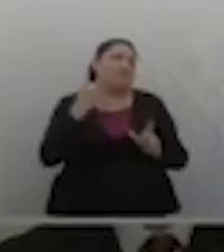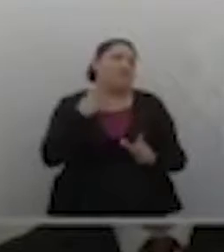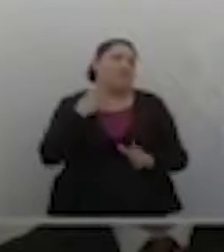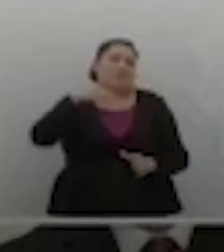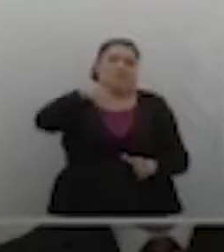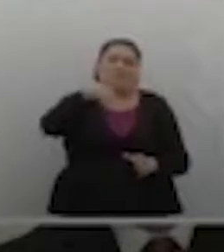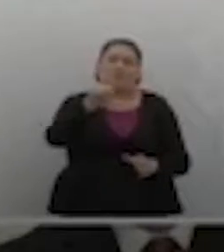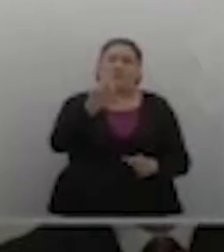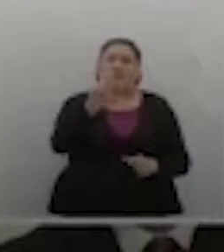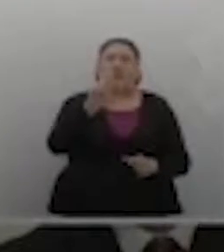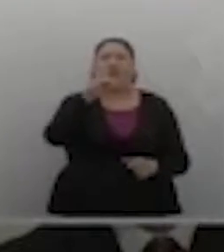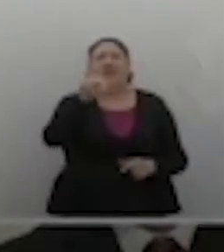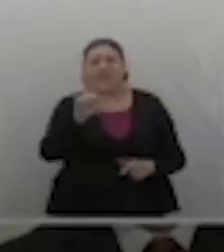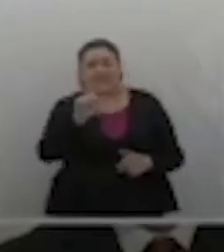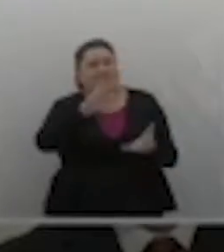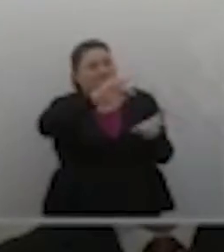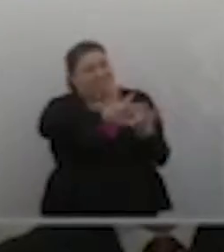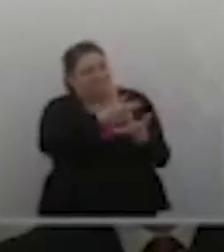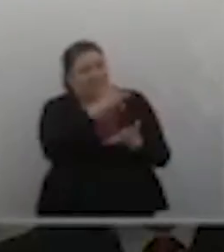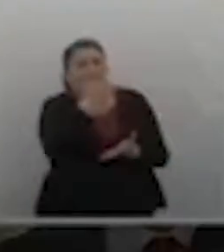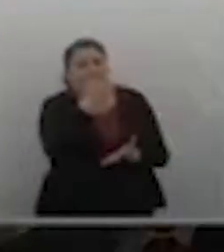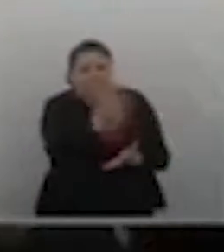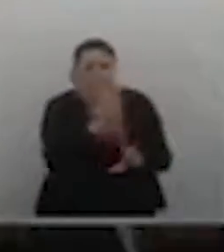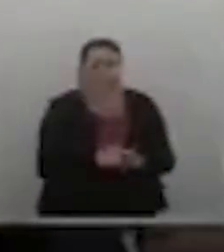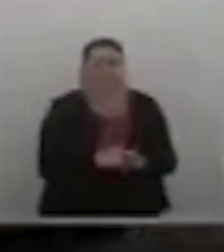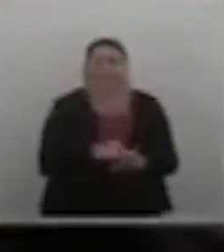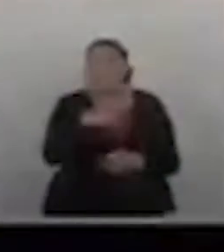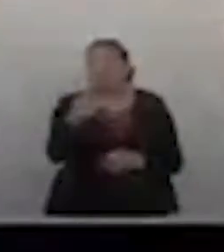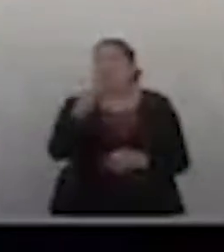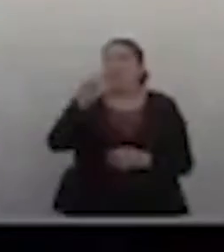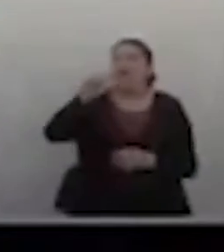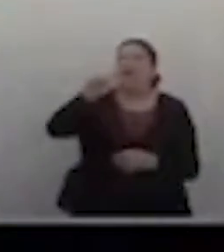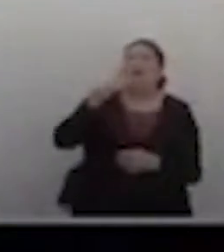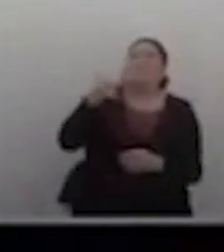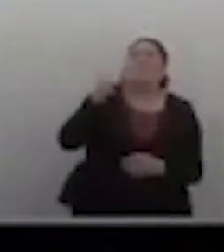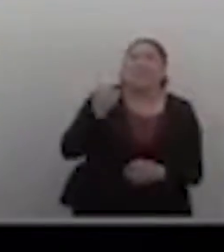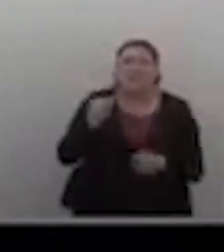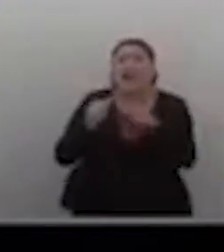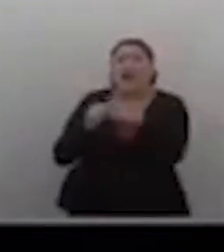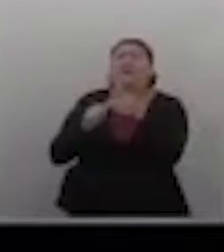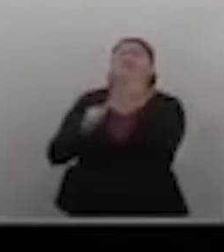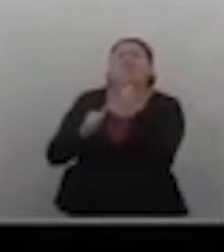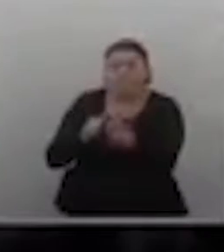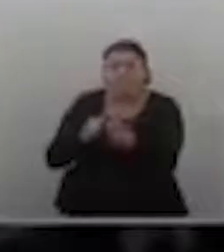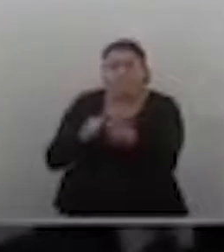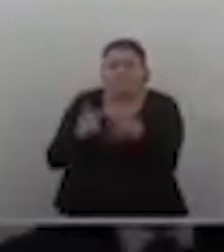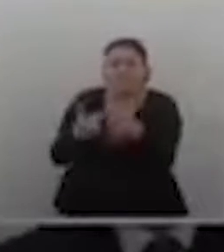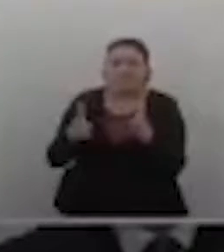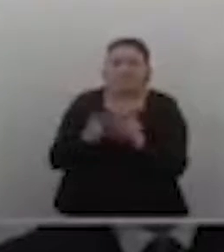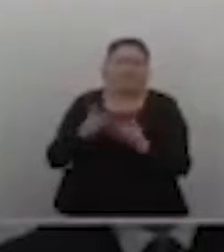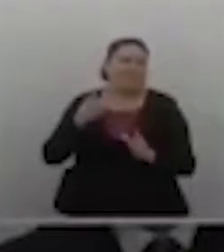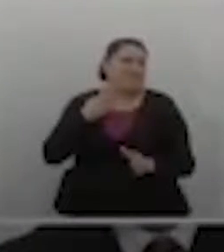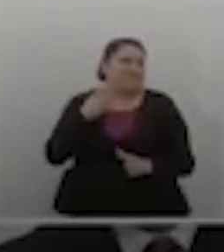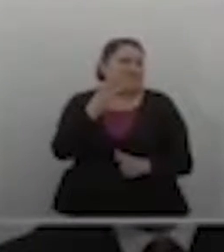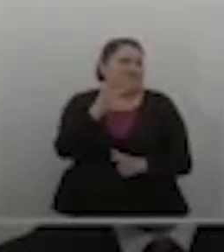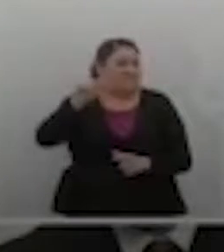Luego de más de un año de conflictos electorales, Luis Miguel Barbosa Huerta se convirtió en el nuevo gobernador de Puebla para el